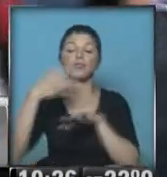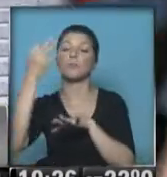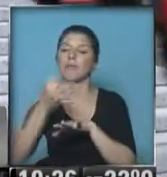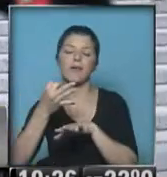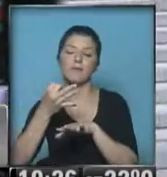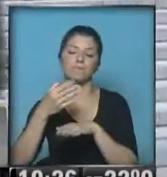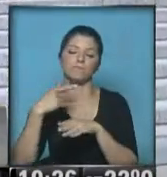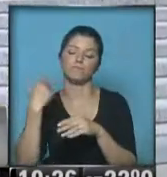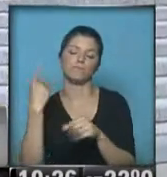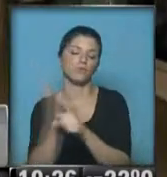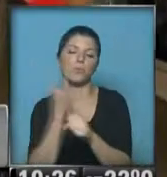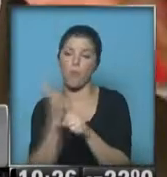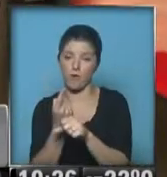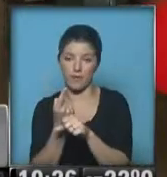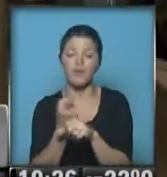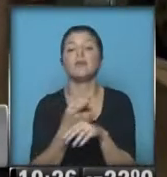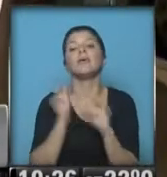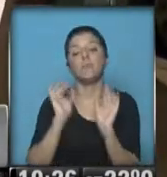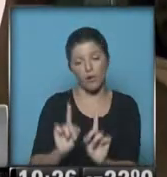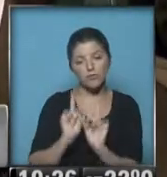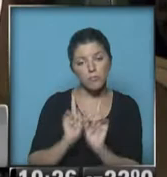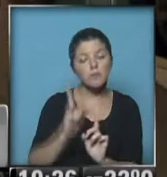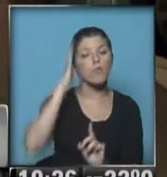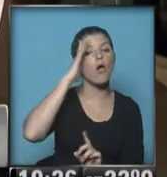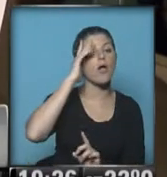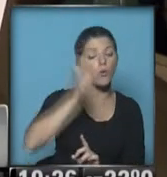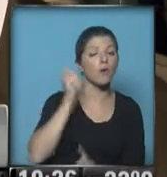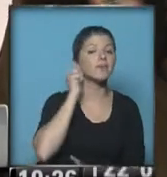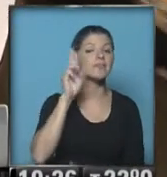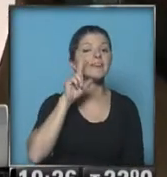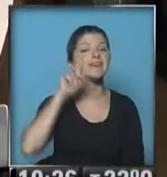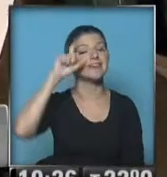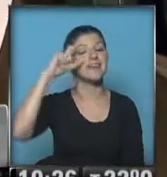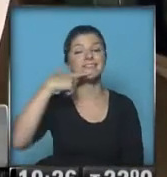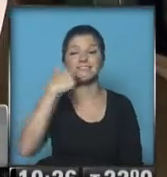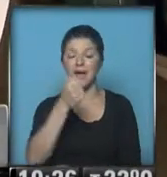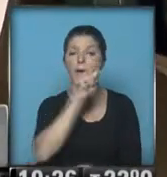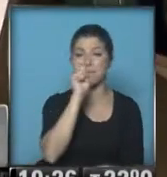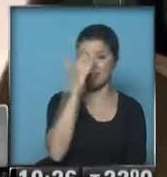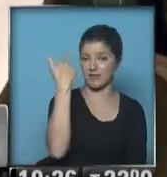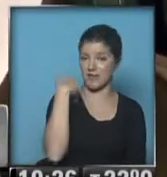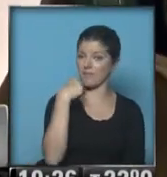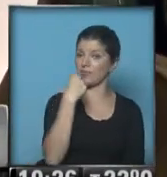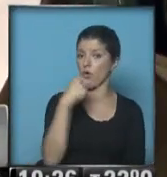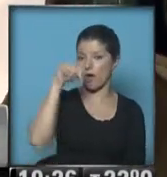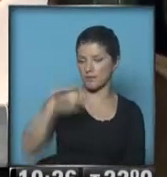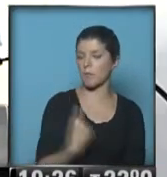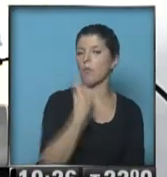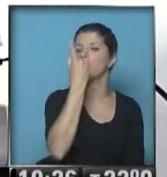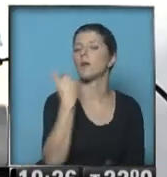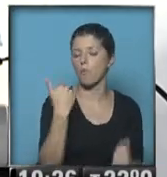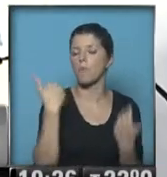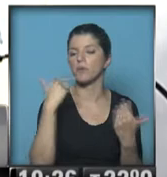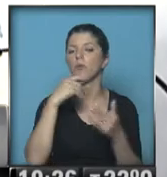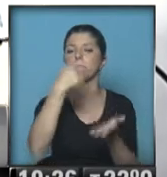dar. Y creo que eso es lo que ha llevado a que el juez Grieza hace un par de meses ha dicho, por única vez admito este pago.